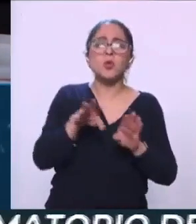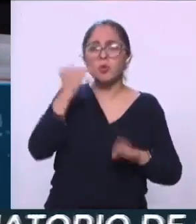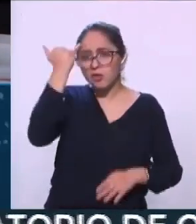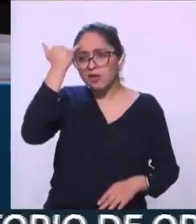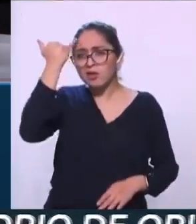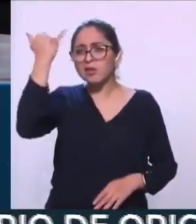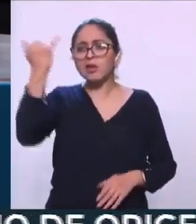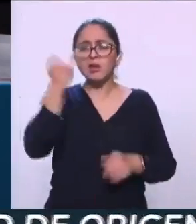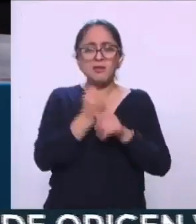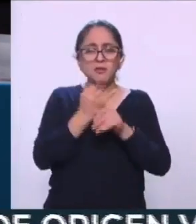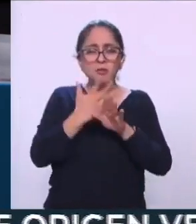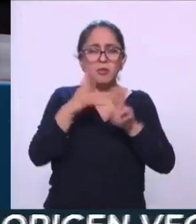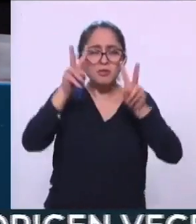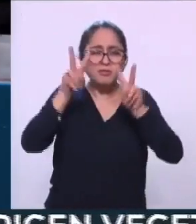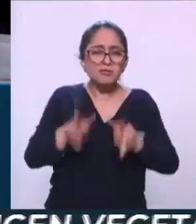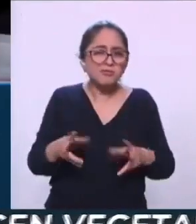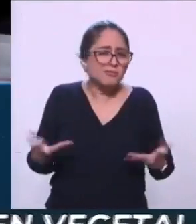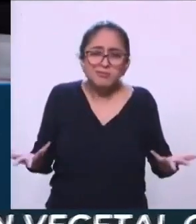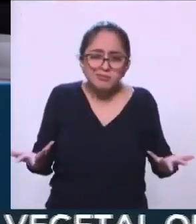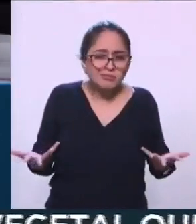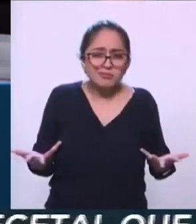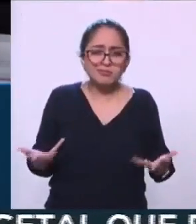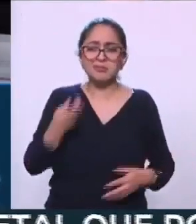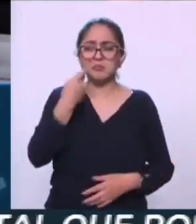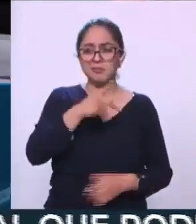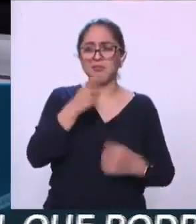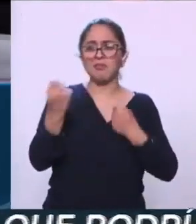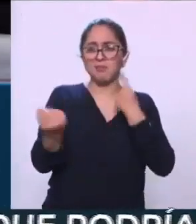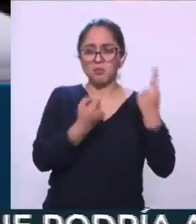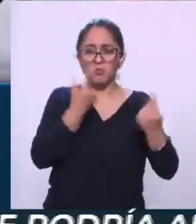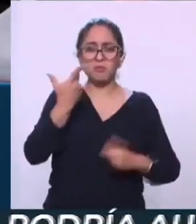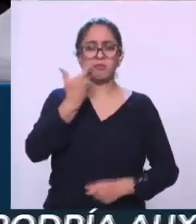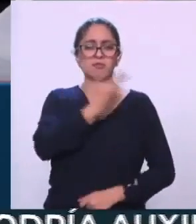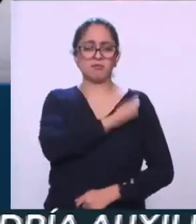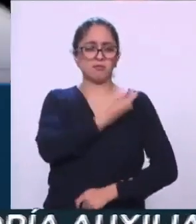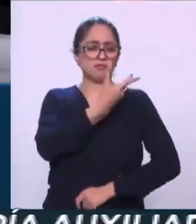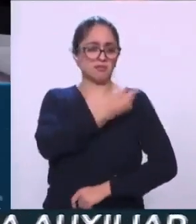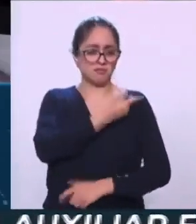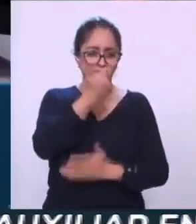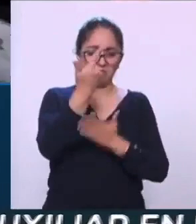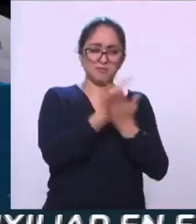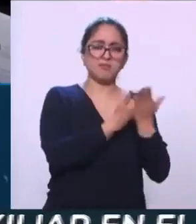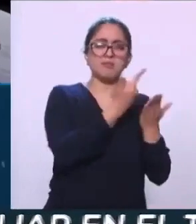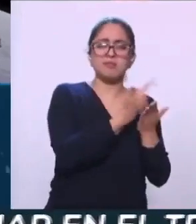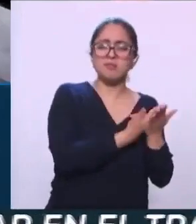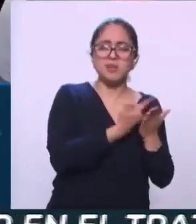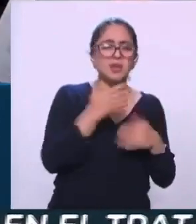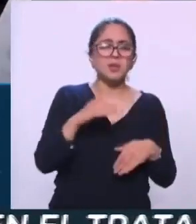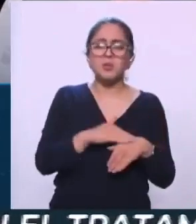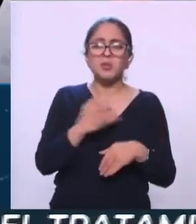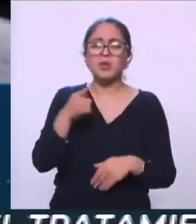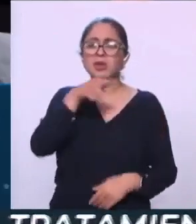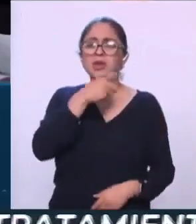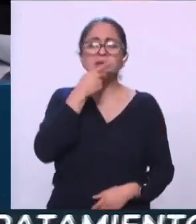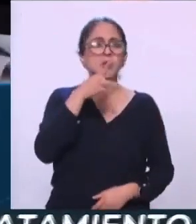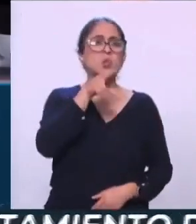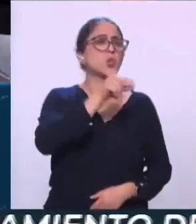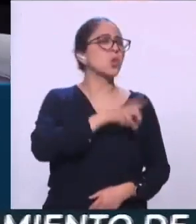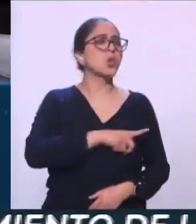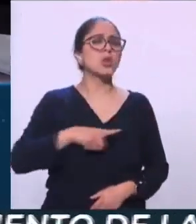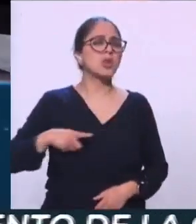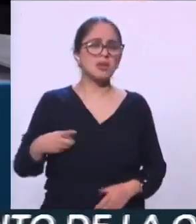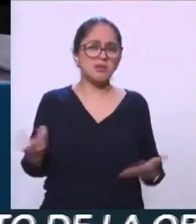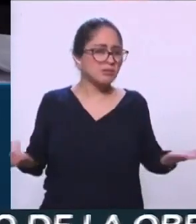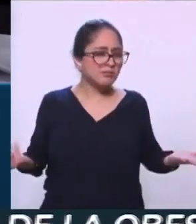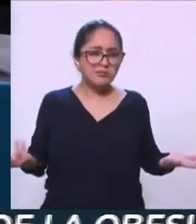correcta, ¿no? No, porque la Moderna está dentro de las vacunas que están contempladas. Dentro de la terna, pero ¿por qué dice que no debería? Sí, que